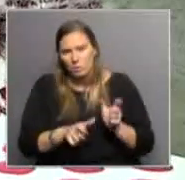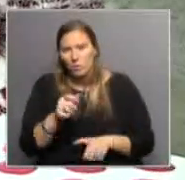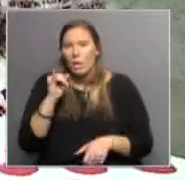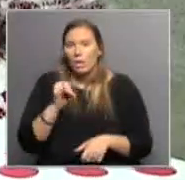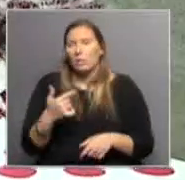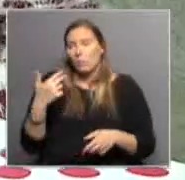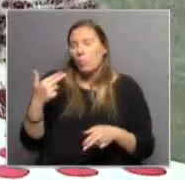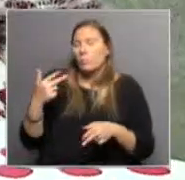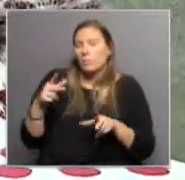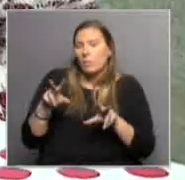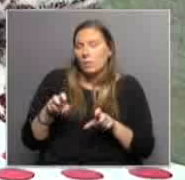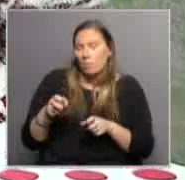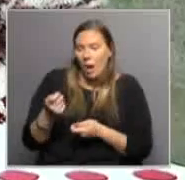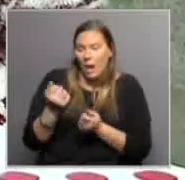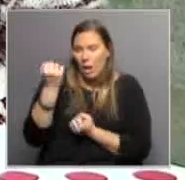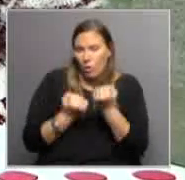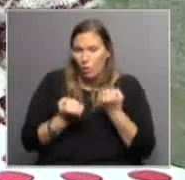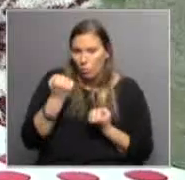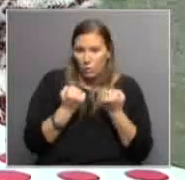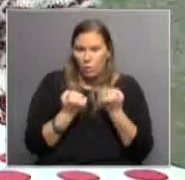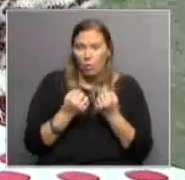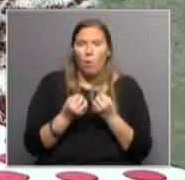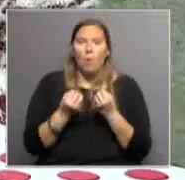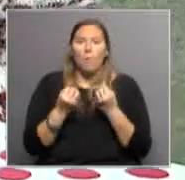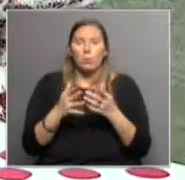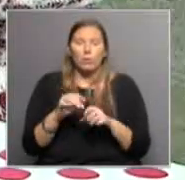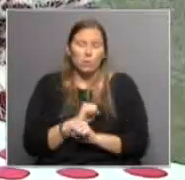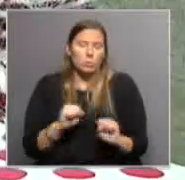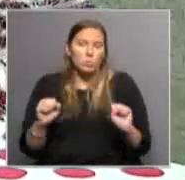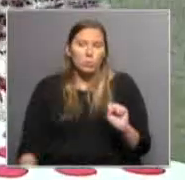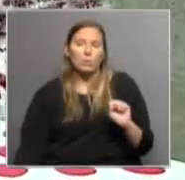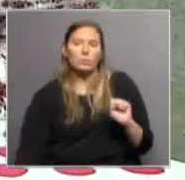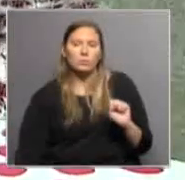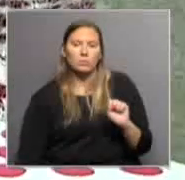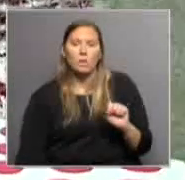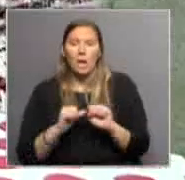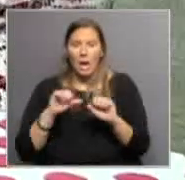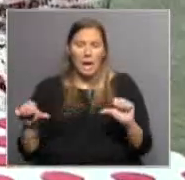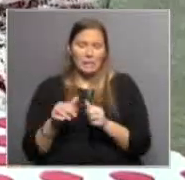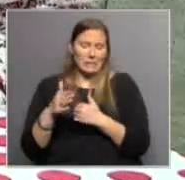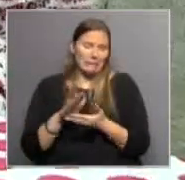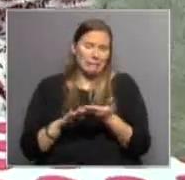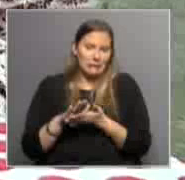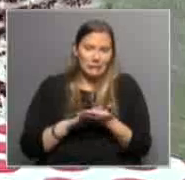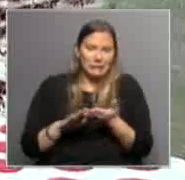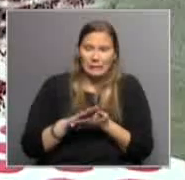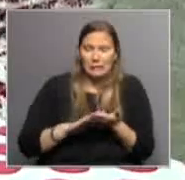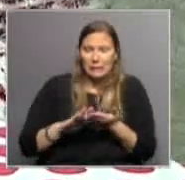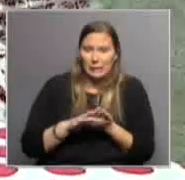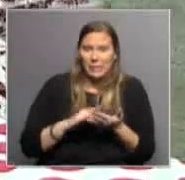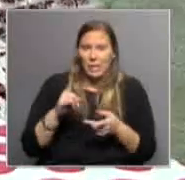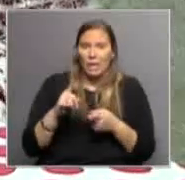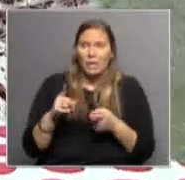transacción económica fallida, porque finalmente no se logró hacer absolutamente nada, no